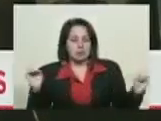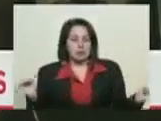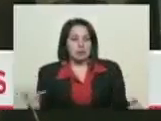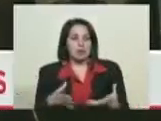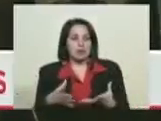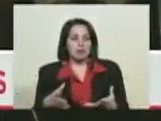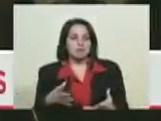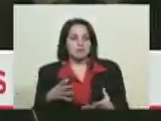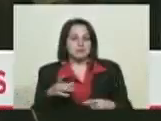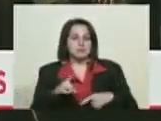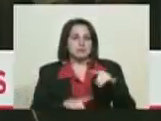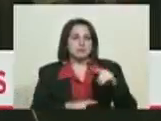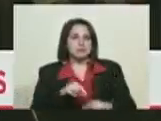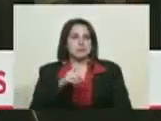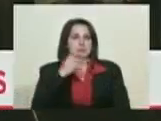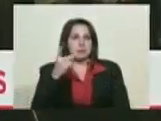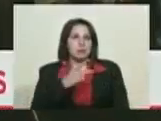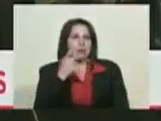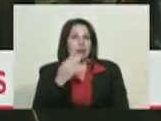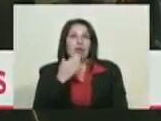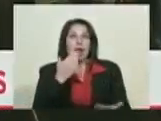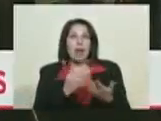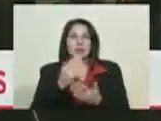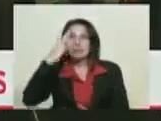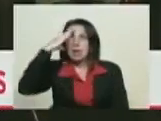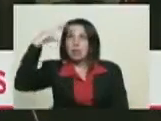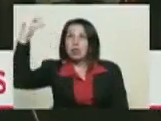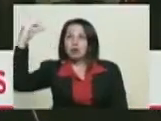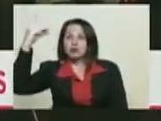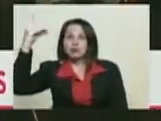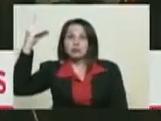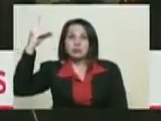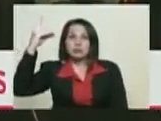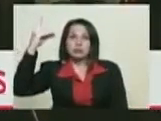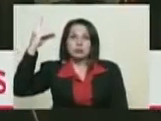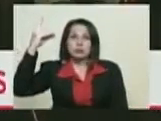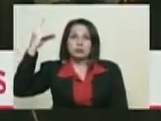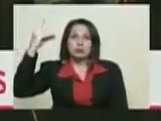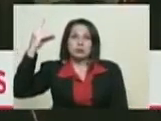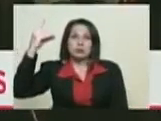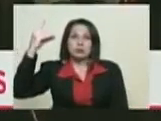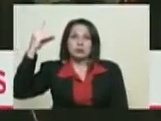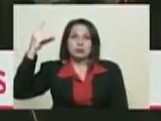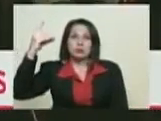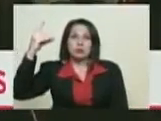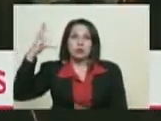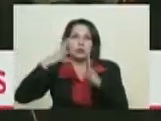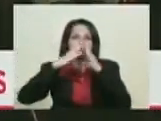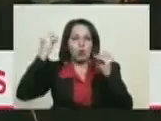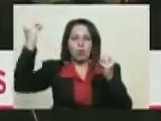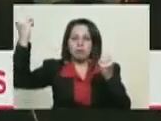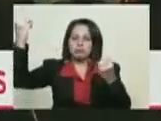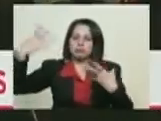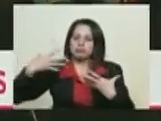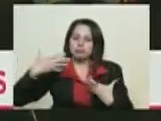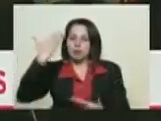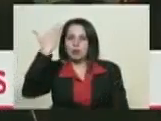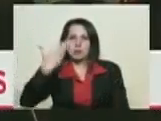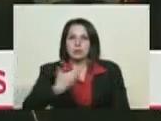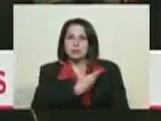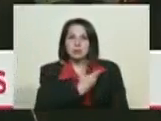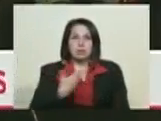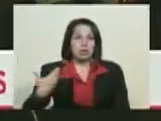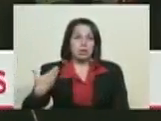Doy gracias a nuestro Dios creador. por sus bendiciones. La